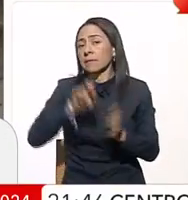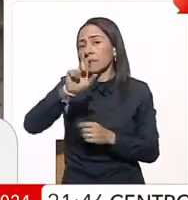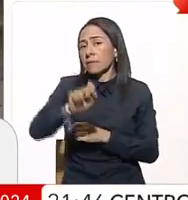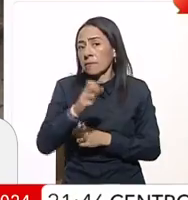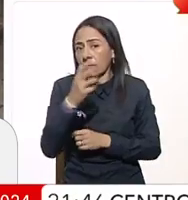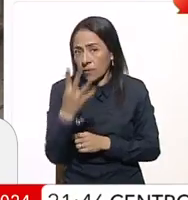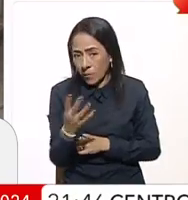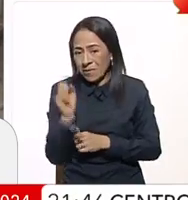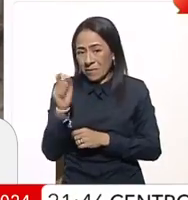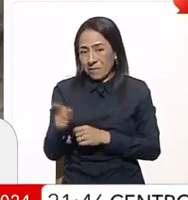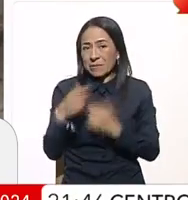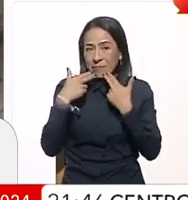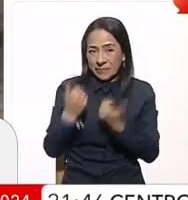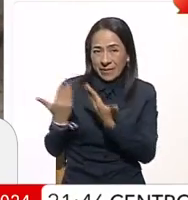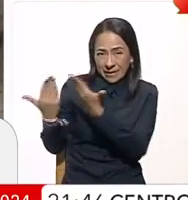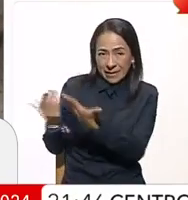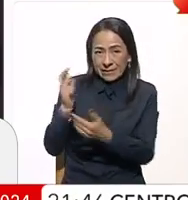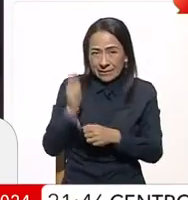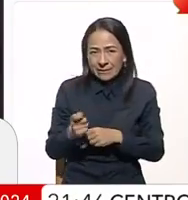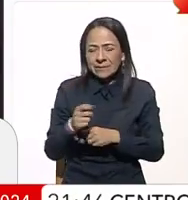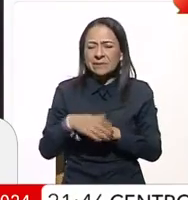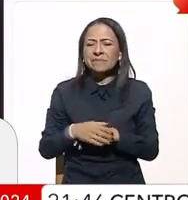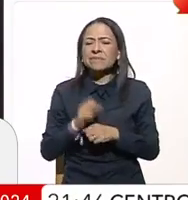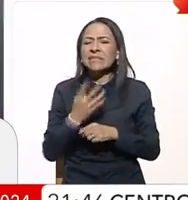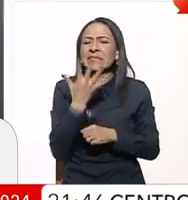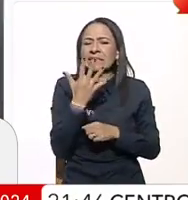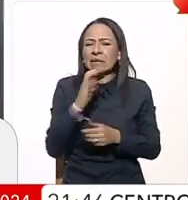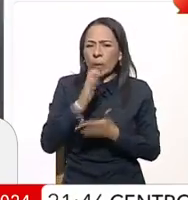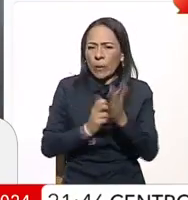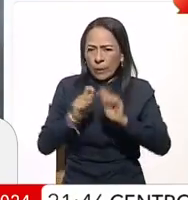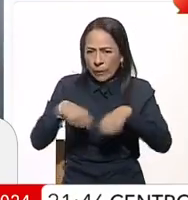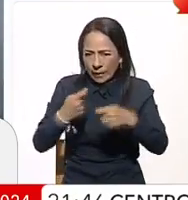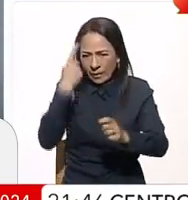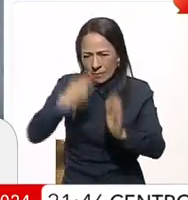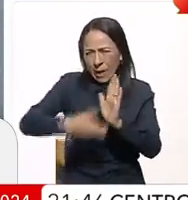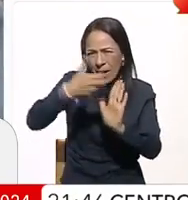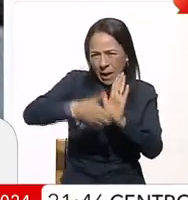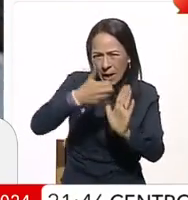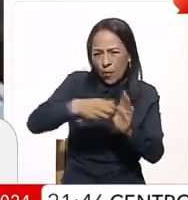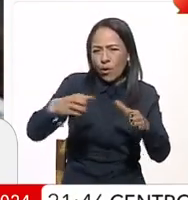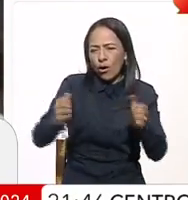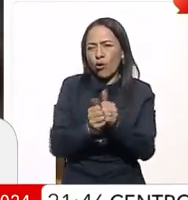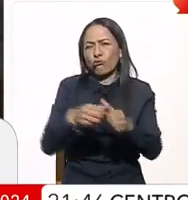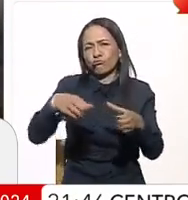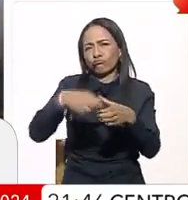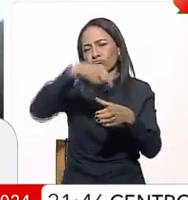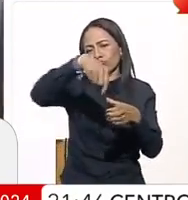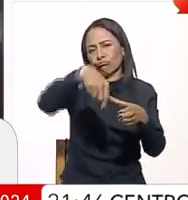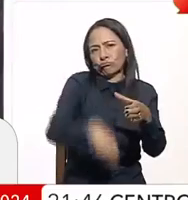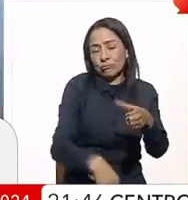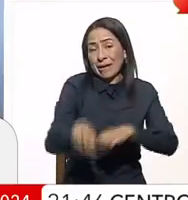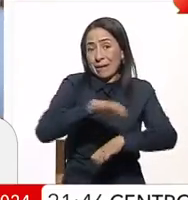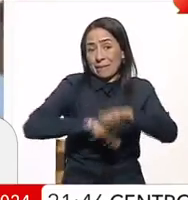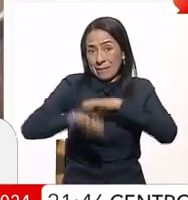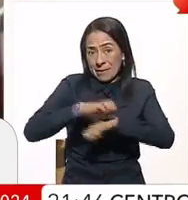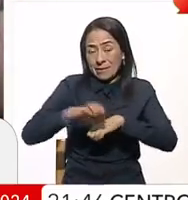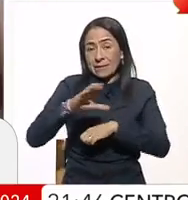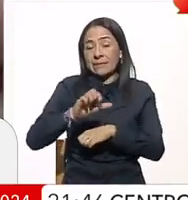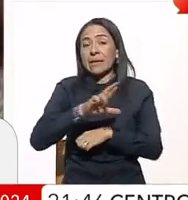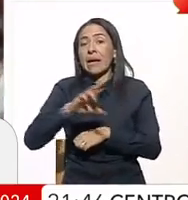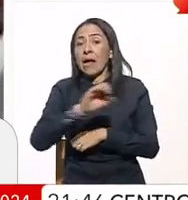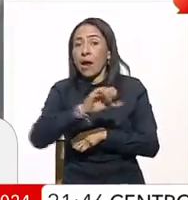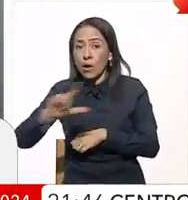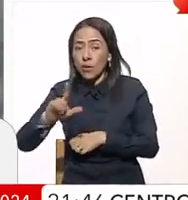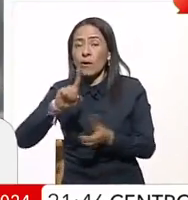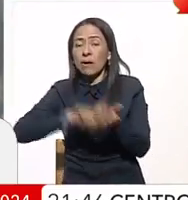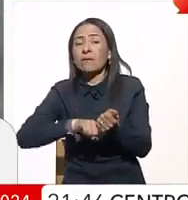entregado a Granjas Carroll 5 concesiones para la extracción de agua a través de pozos. Actualmente la empresa tiene 14 pozos para